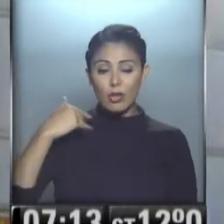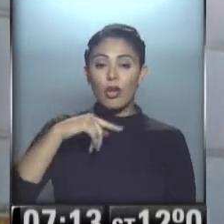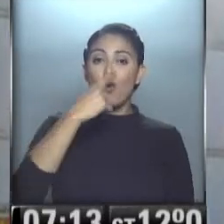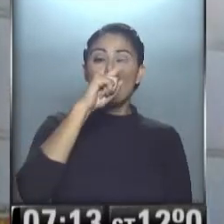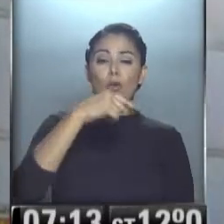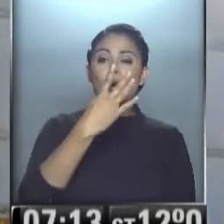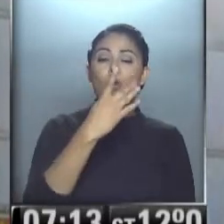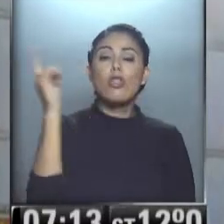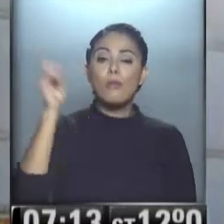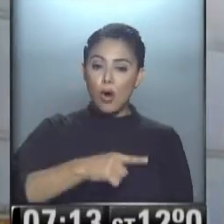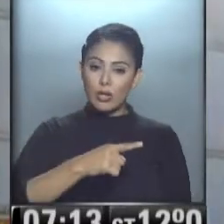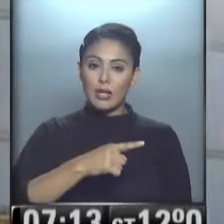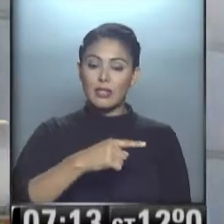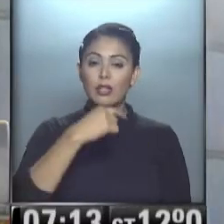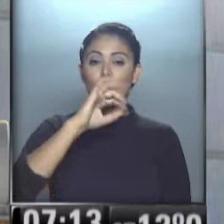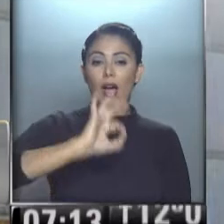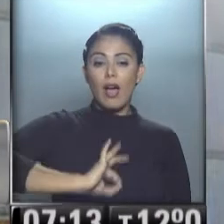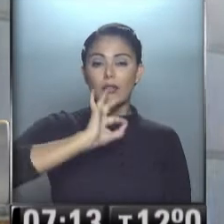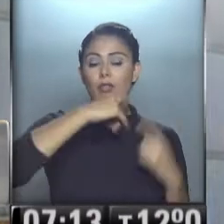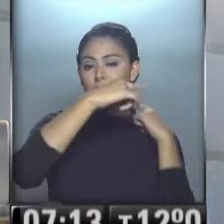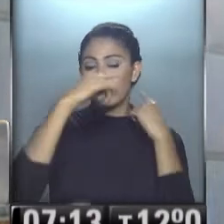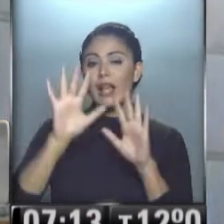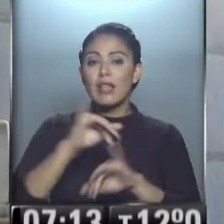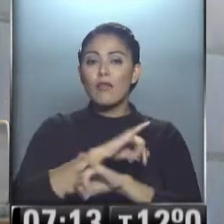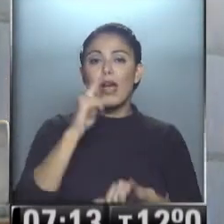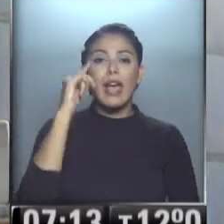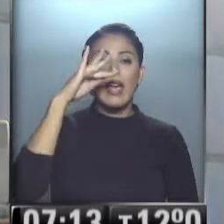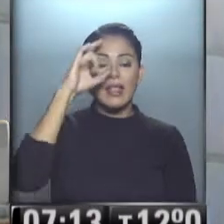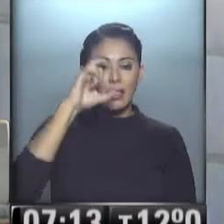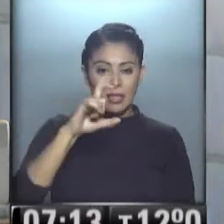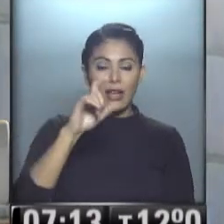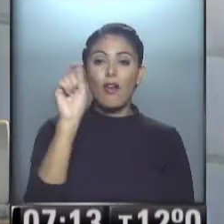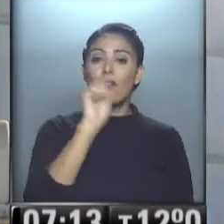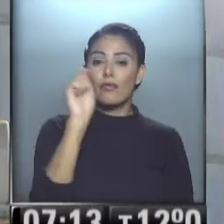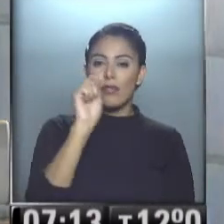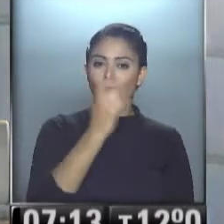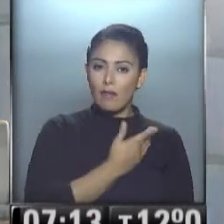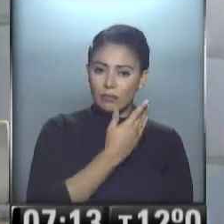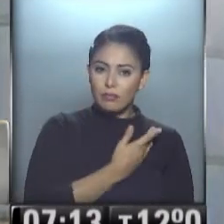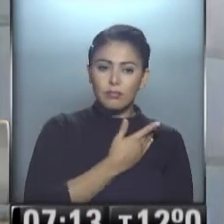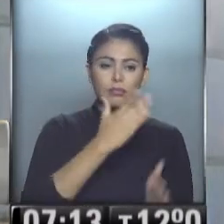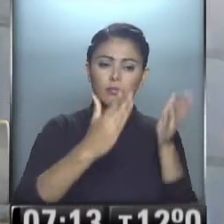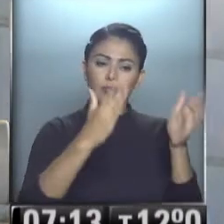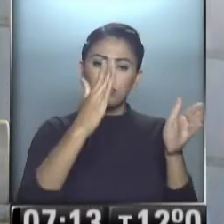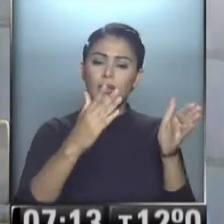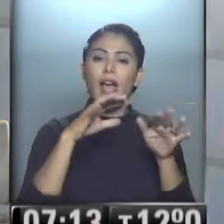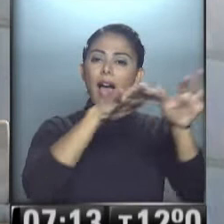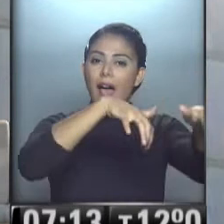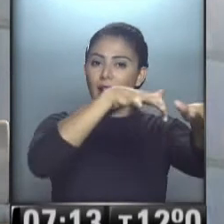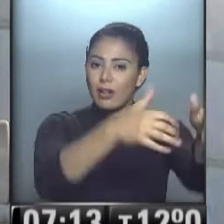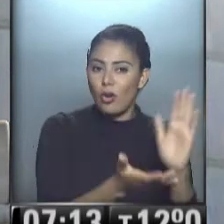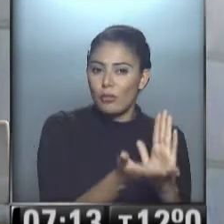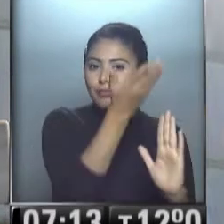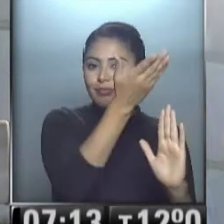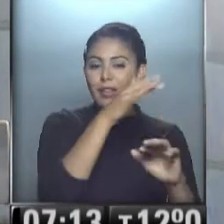del 1,4% según lo informó el INDEC. Durante febrero, entre los sectores que mostraron un mayor dinamismo, se encontró el agrícola, en el que